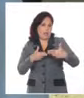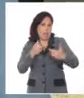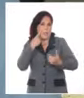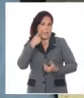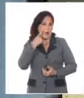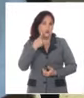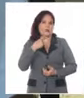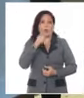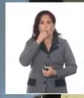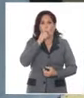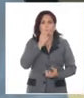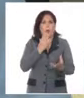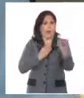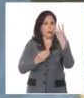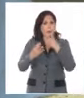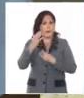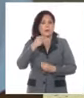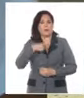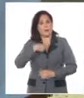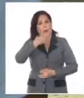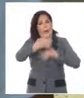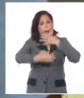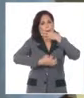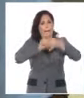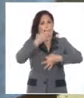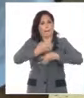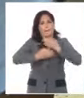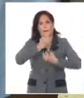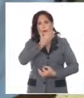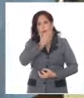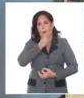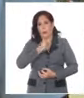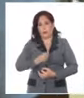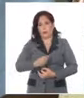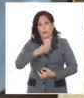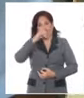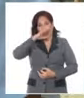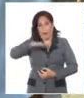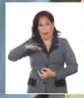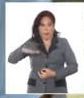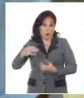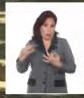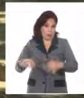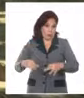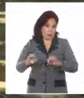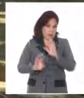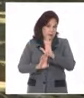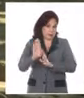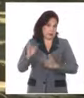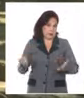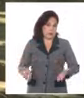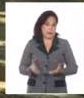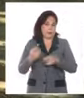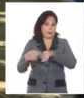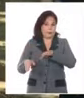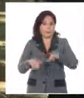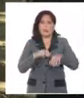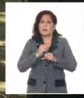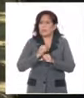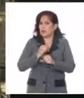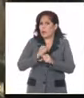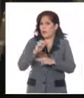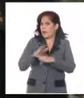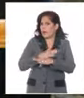dudas que para ellos pueda existir a su edad, en su edad en desarrollo. Se han realizado trabajos referentes al